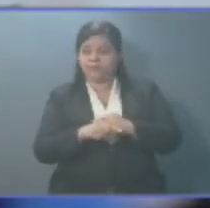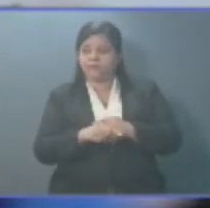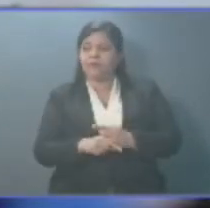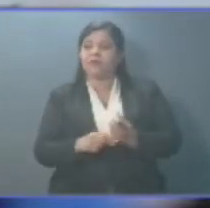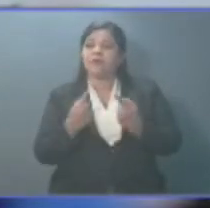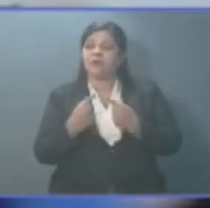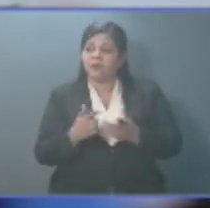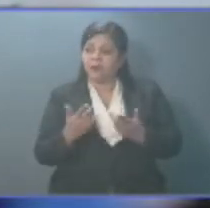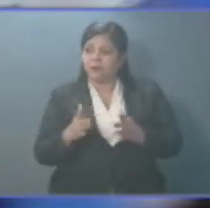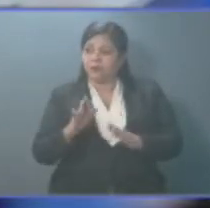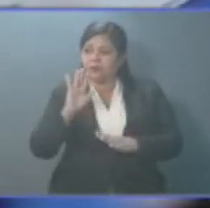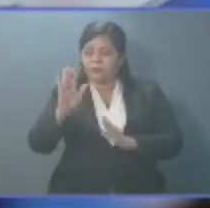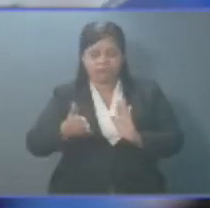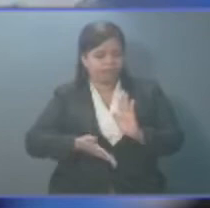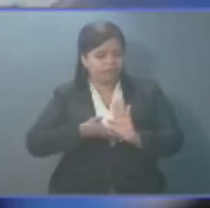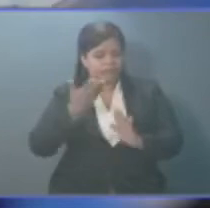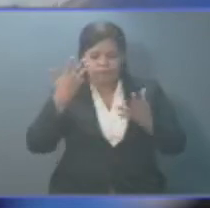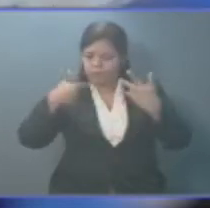desarrollo normal.